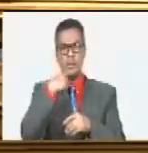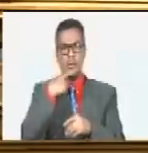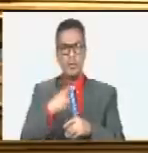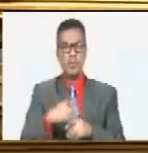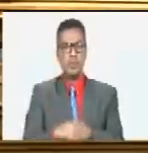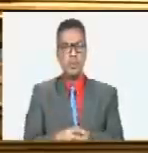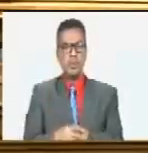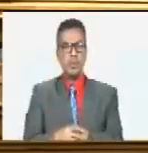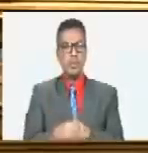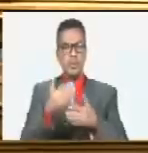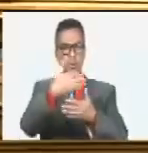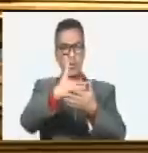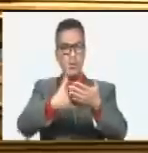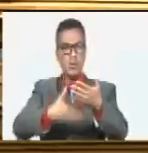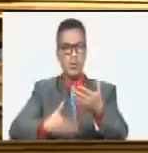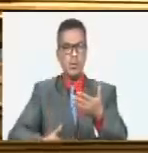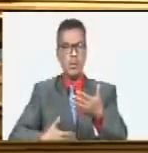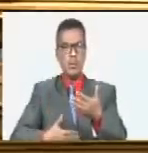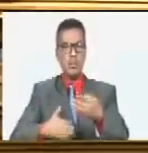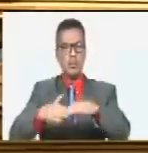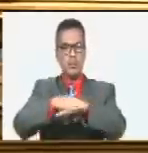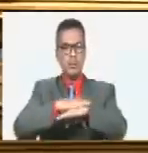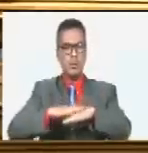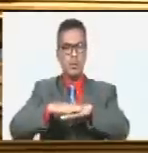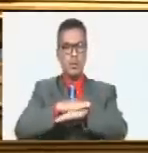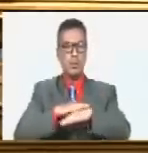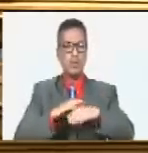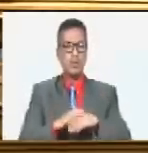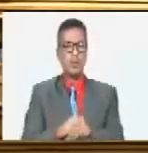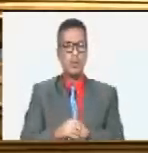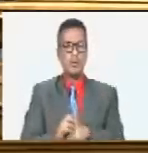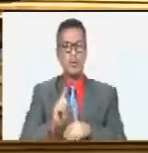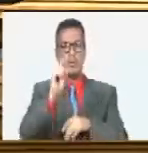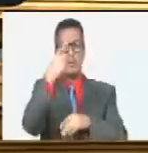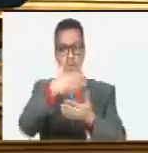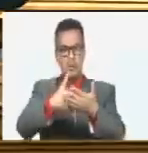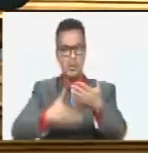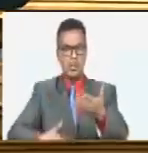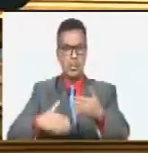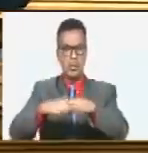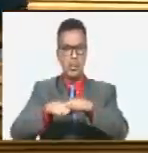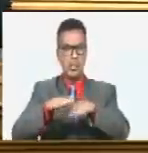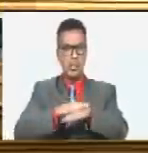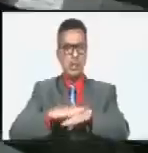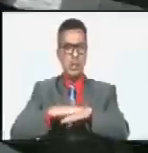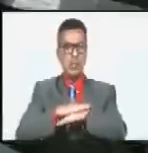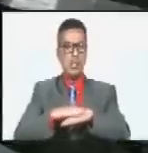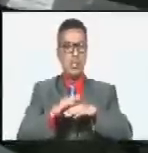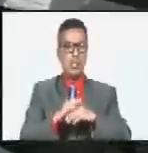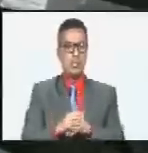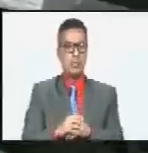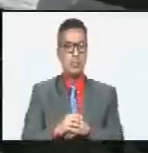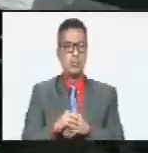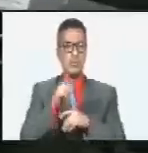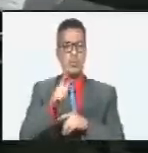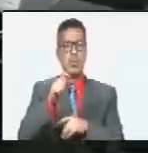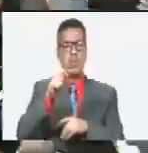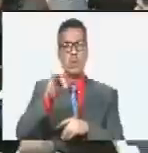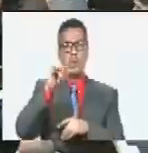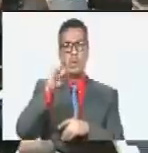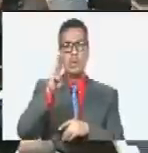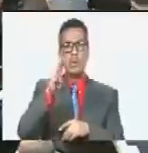carta de disculpa. Una carta de disculpa a Tibisay